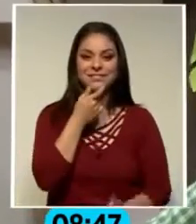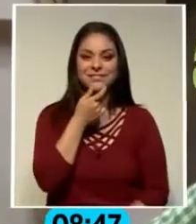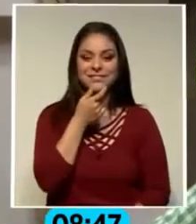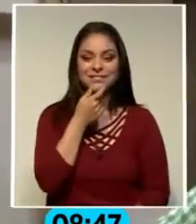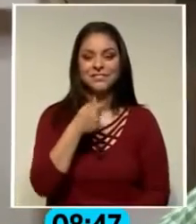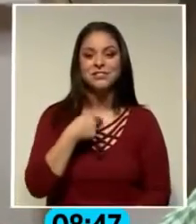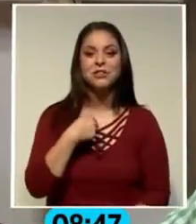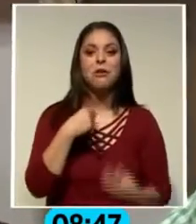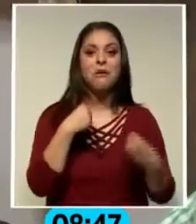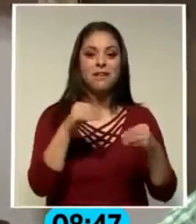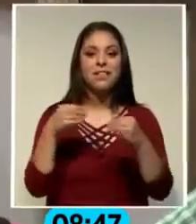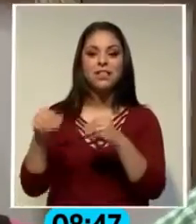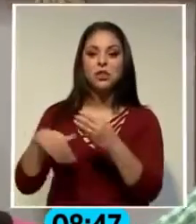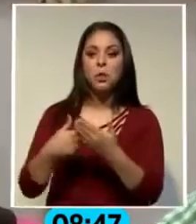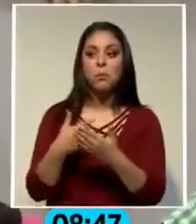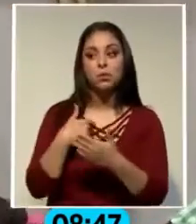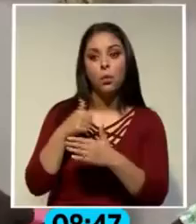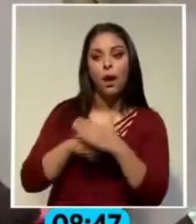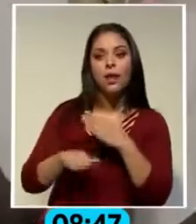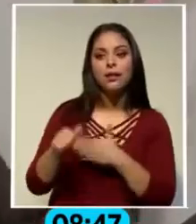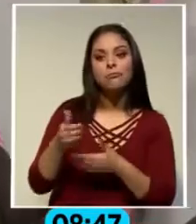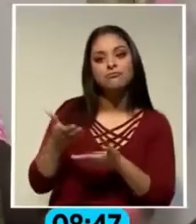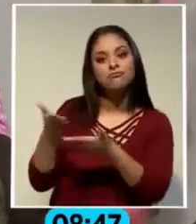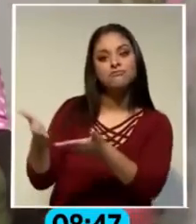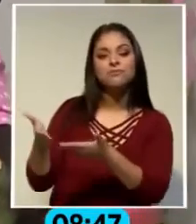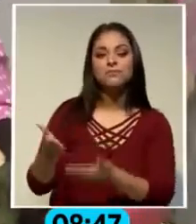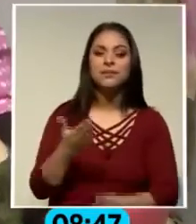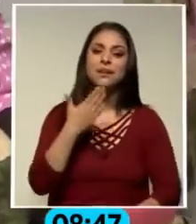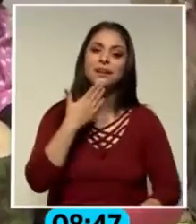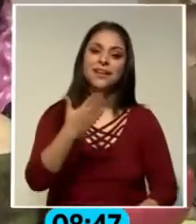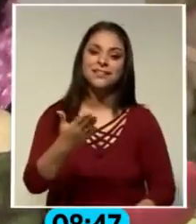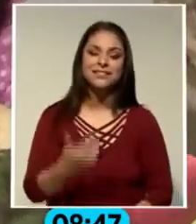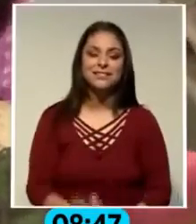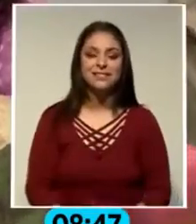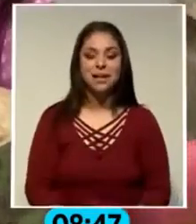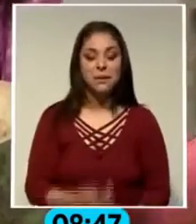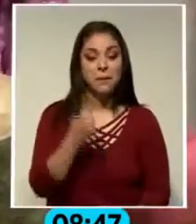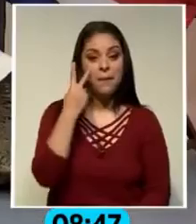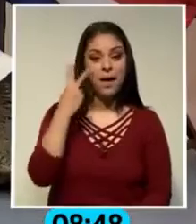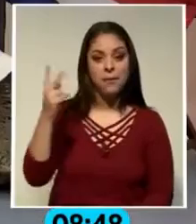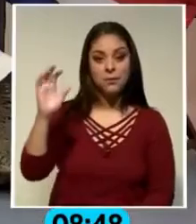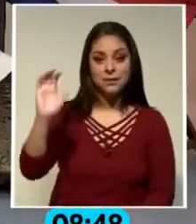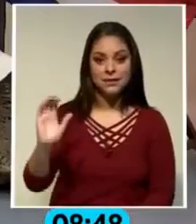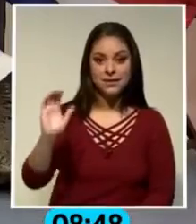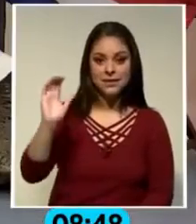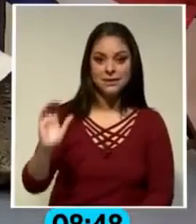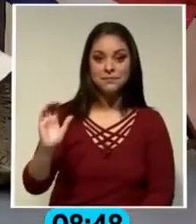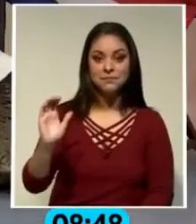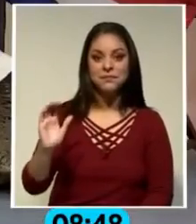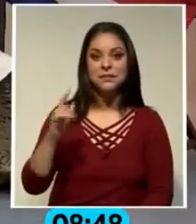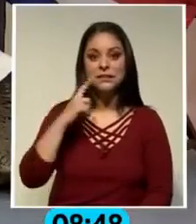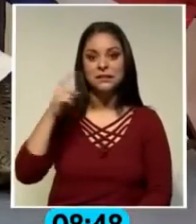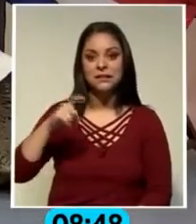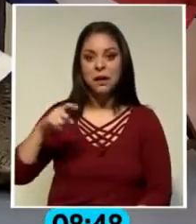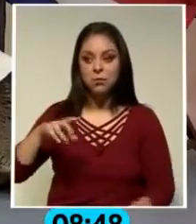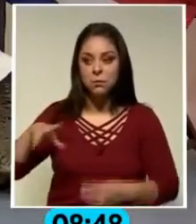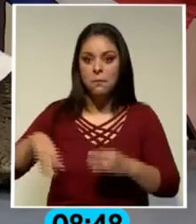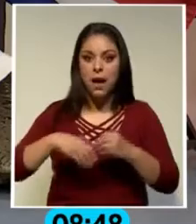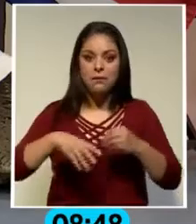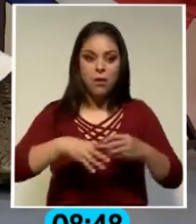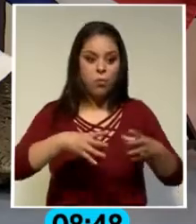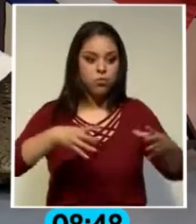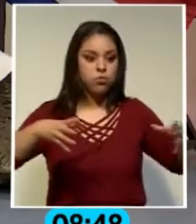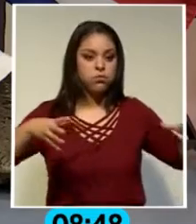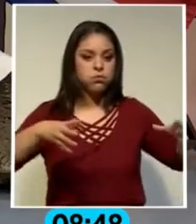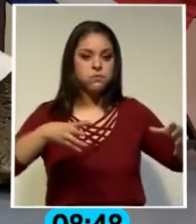todas mis patí, pero yo le guardé. Aquí está. Muchas gracias, niña Gwen. Entonces vamos a ir a ver, porque necesitamos llenar esa canasta, niña Gwen. Claro, ya se